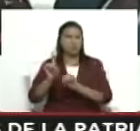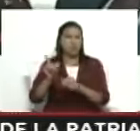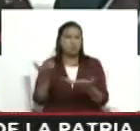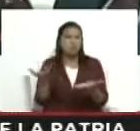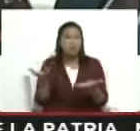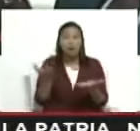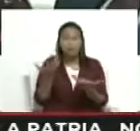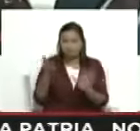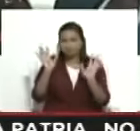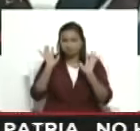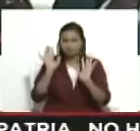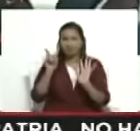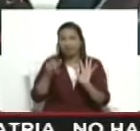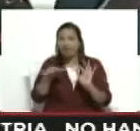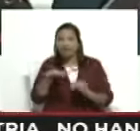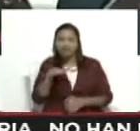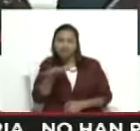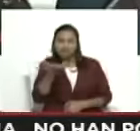Los gringos.